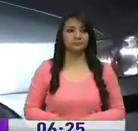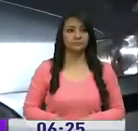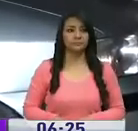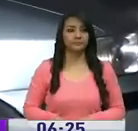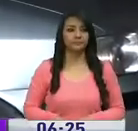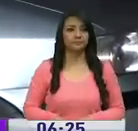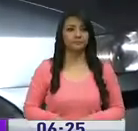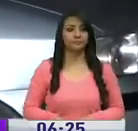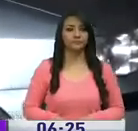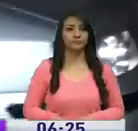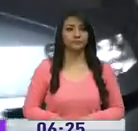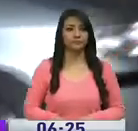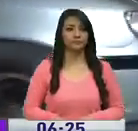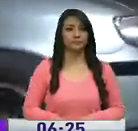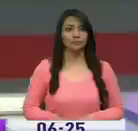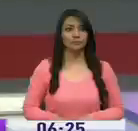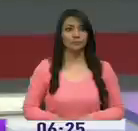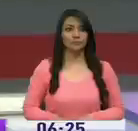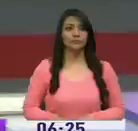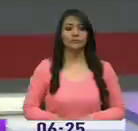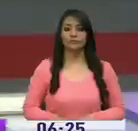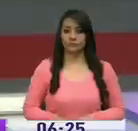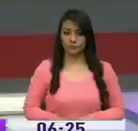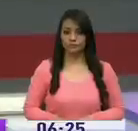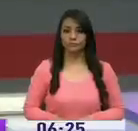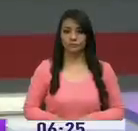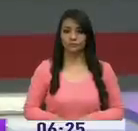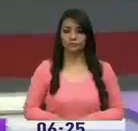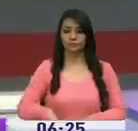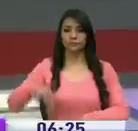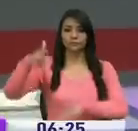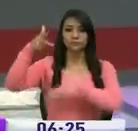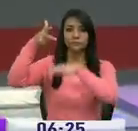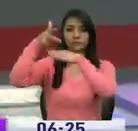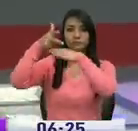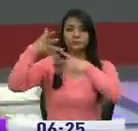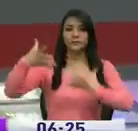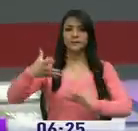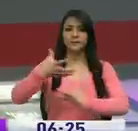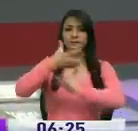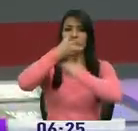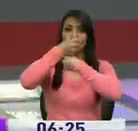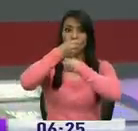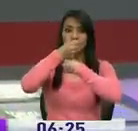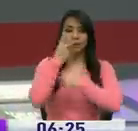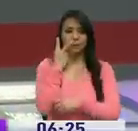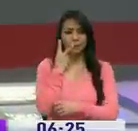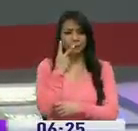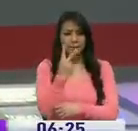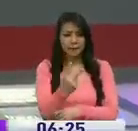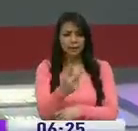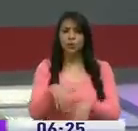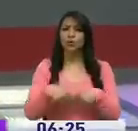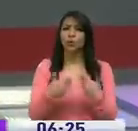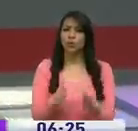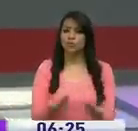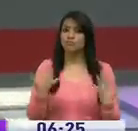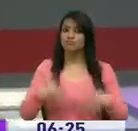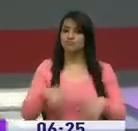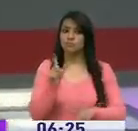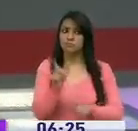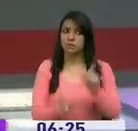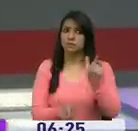Karina valdivieso cámaras de seguridad dejan evidencia vecinos y amigos el violento accionar de varios